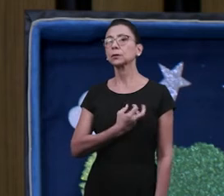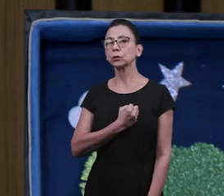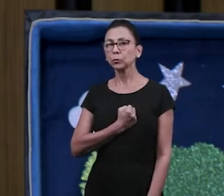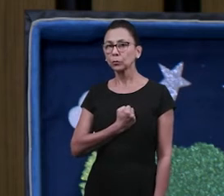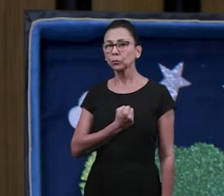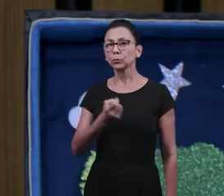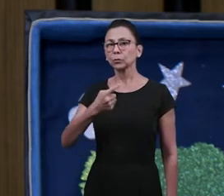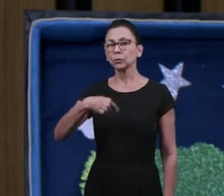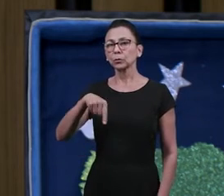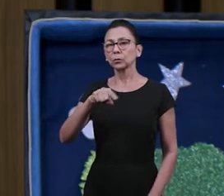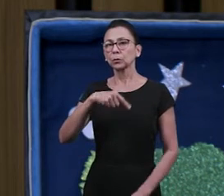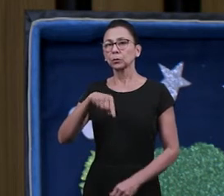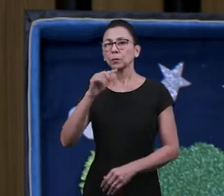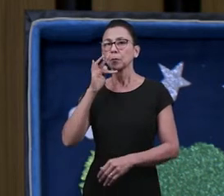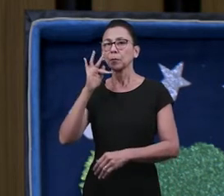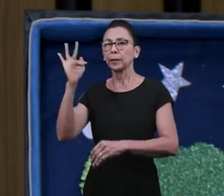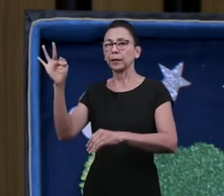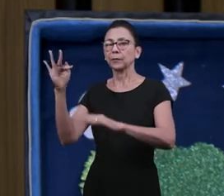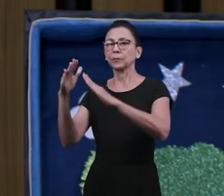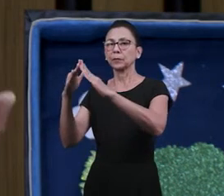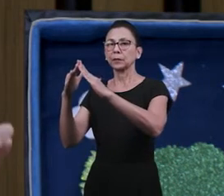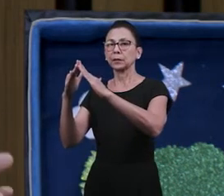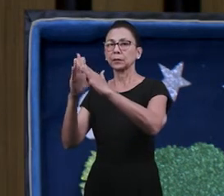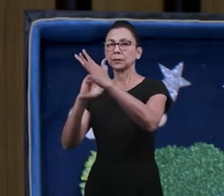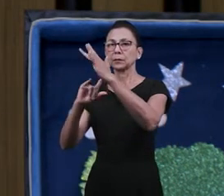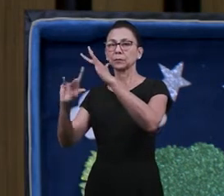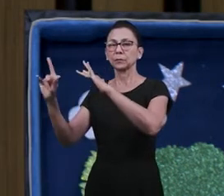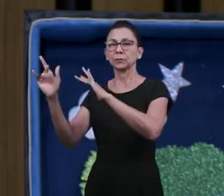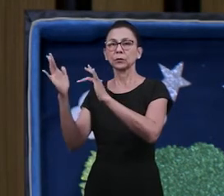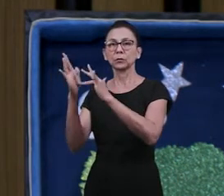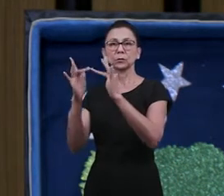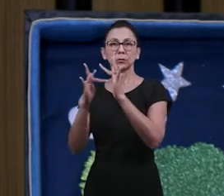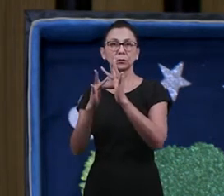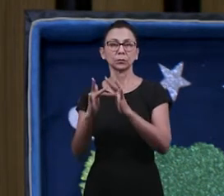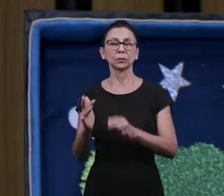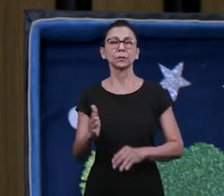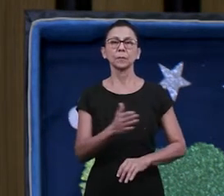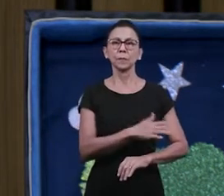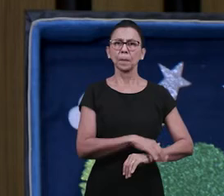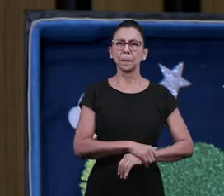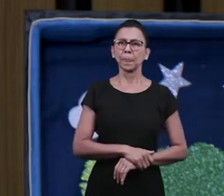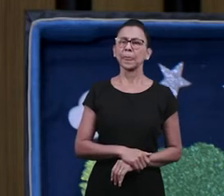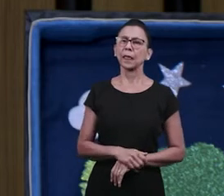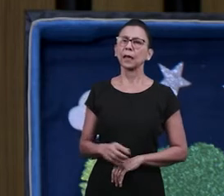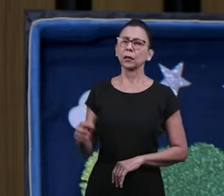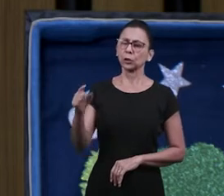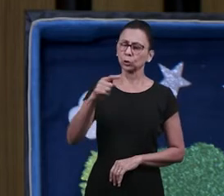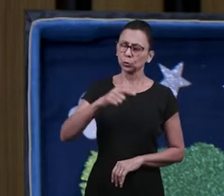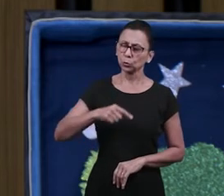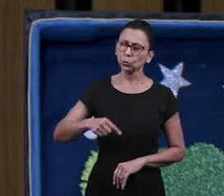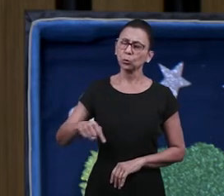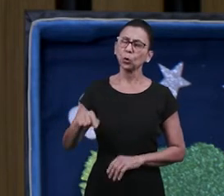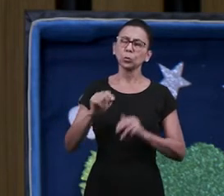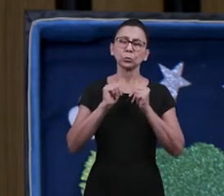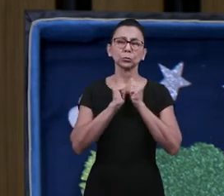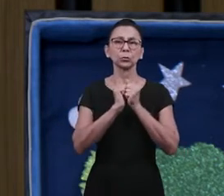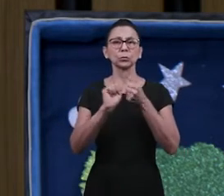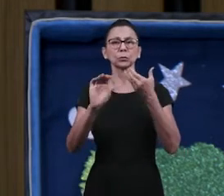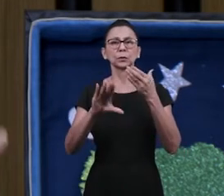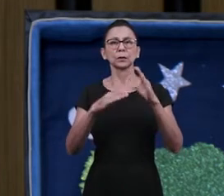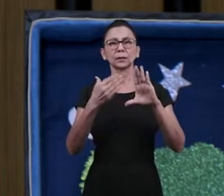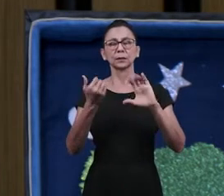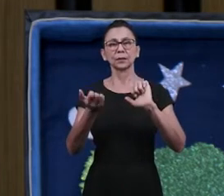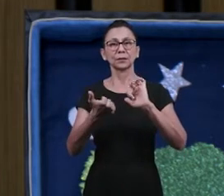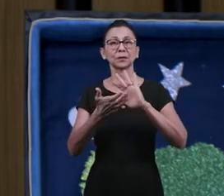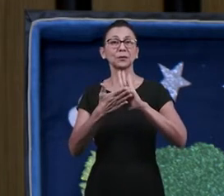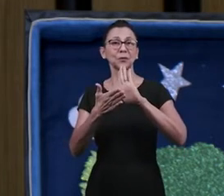celestial ahí en el cielo con Jesús. Y ahora, niños y familias, todos nosotros vamos a cantar juntos con